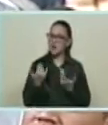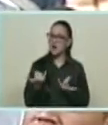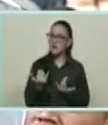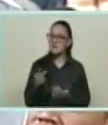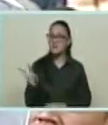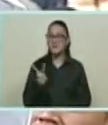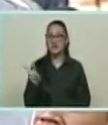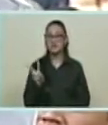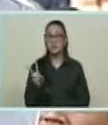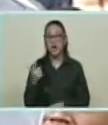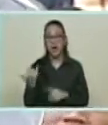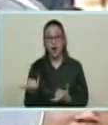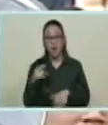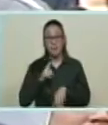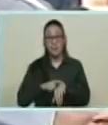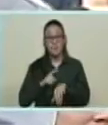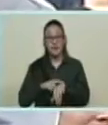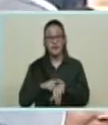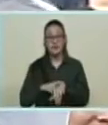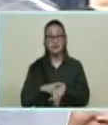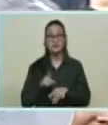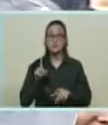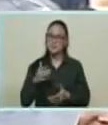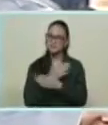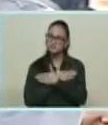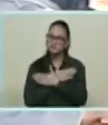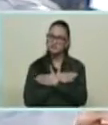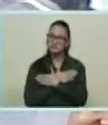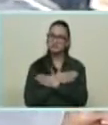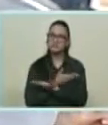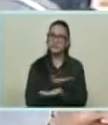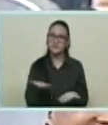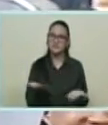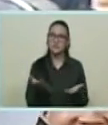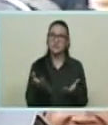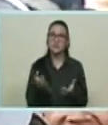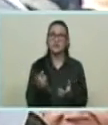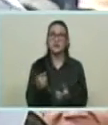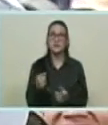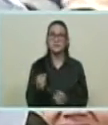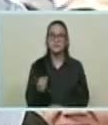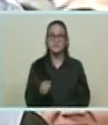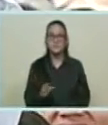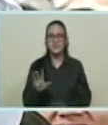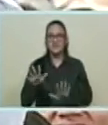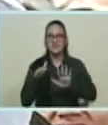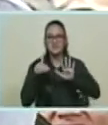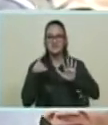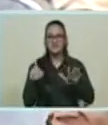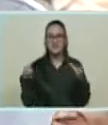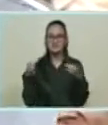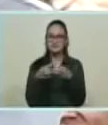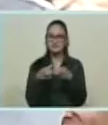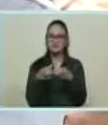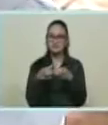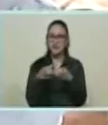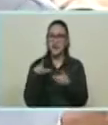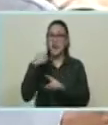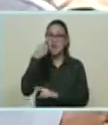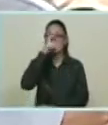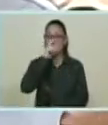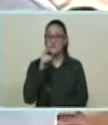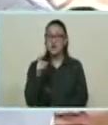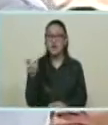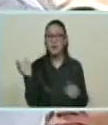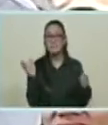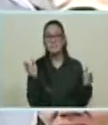Venezuela en este momento histórico, ha felicitado y pone su vista en la 16ª Comisión Mixta del año que viene. En